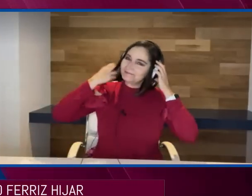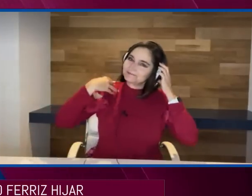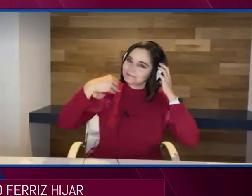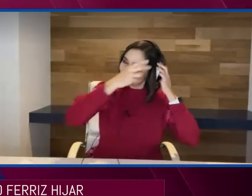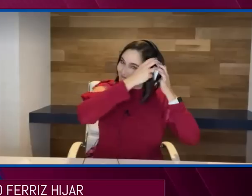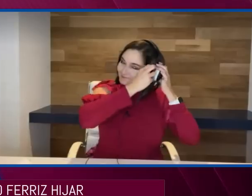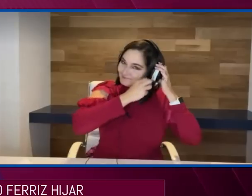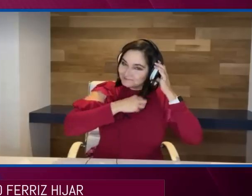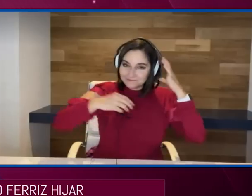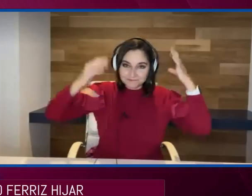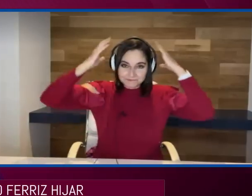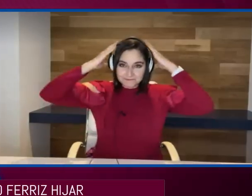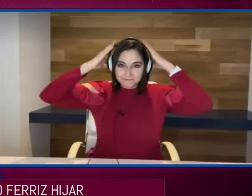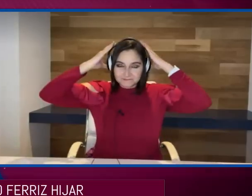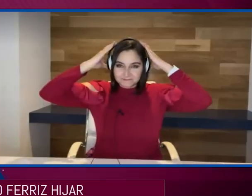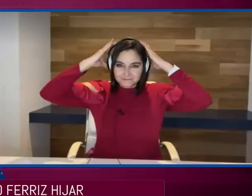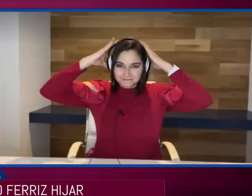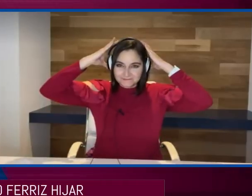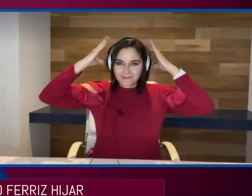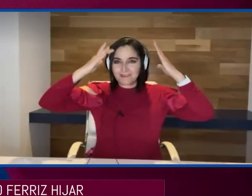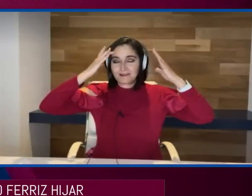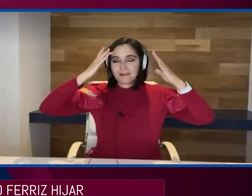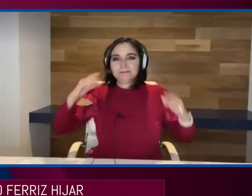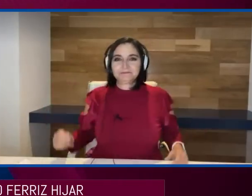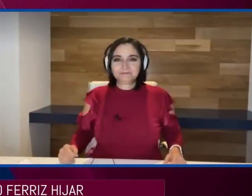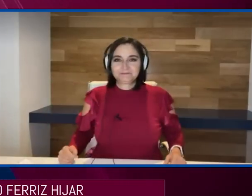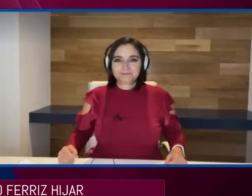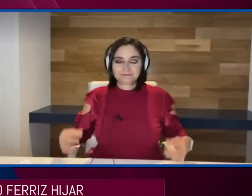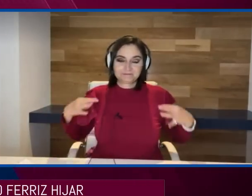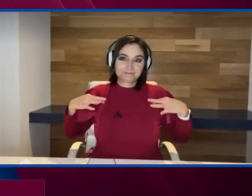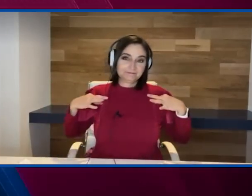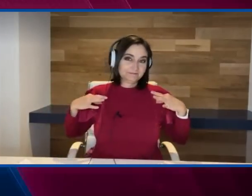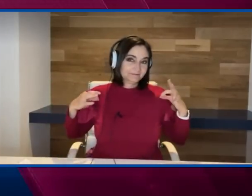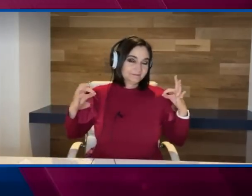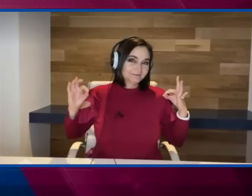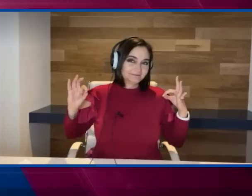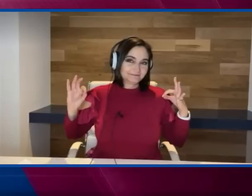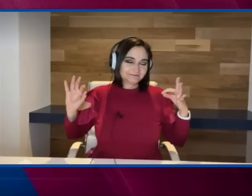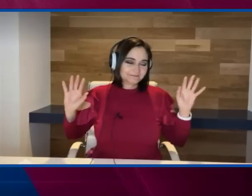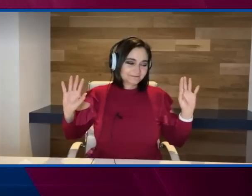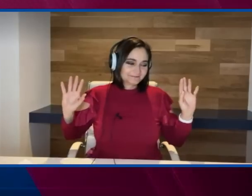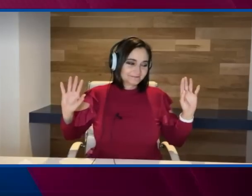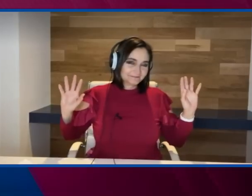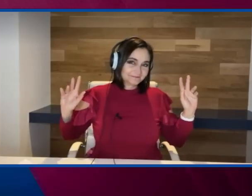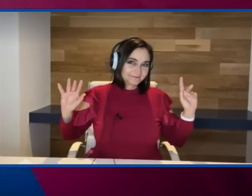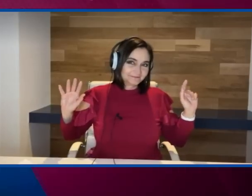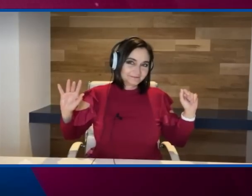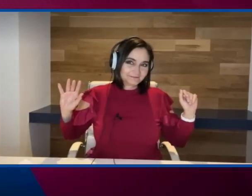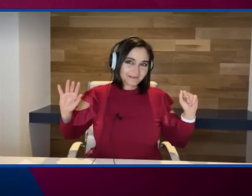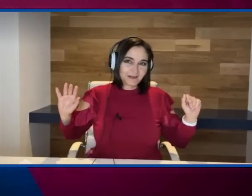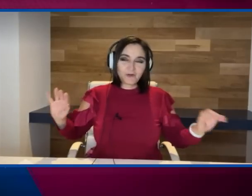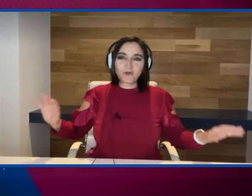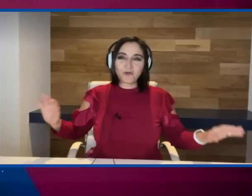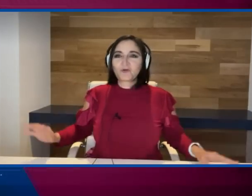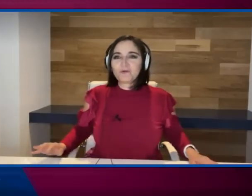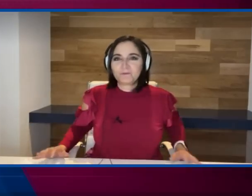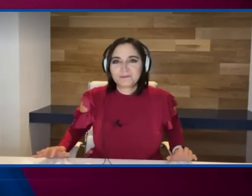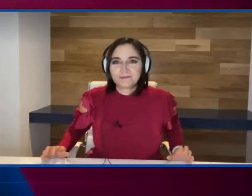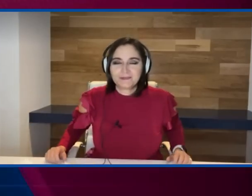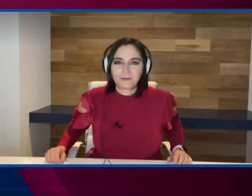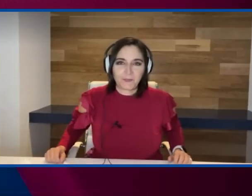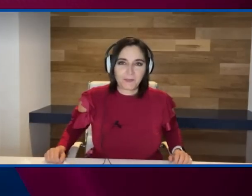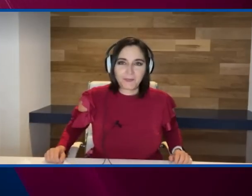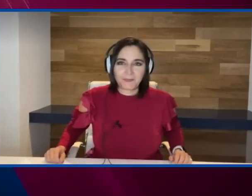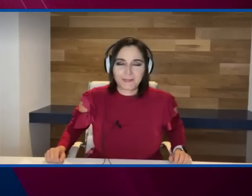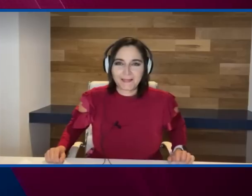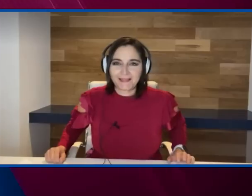viene guapa, que es color, que es vino, ¿no? ¿Roc, color?